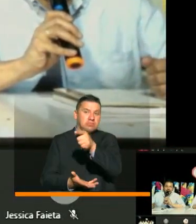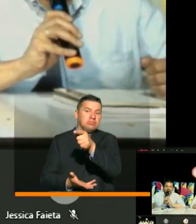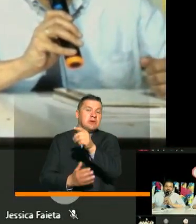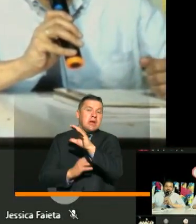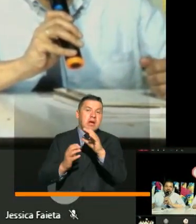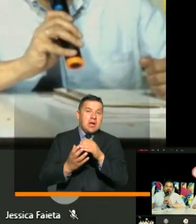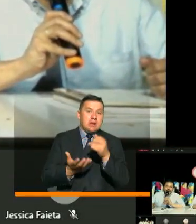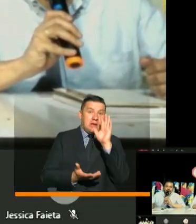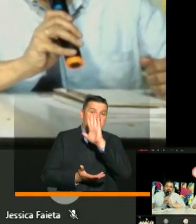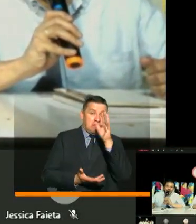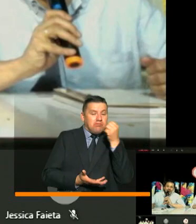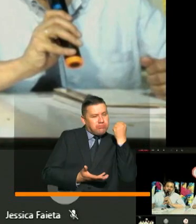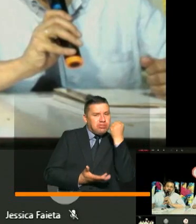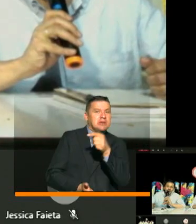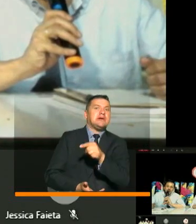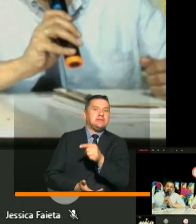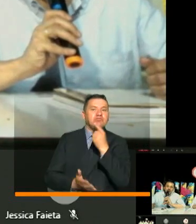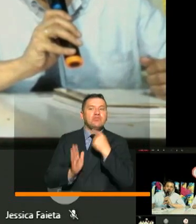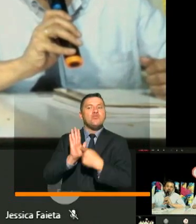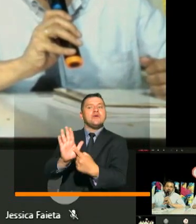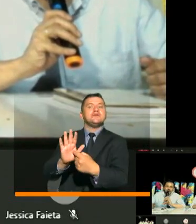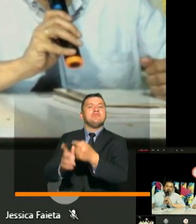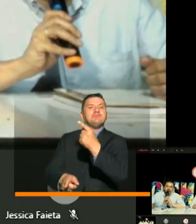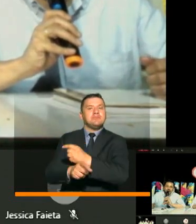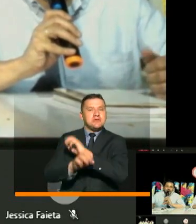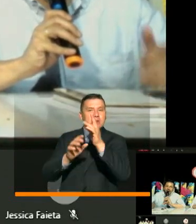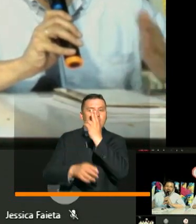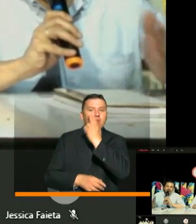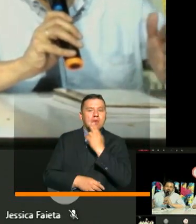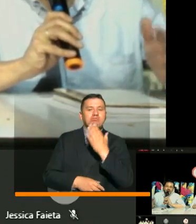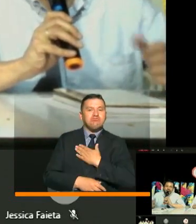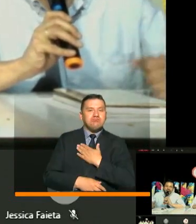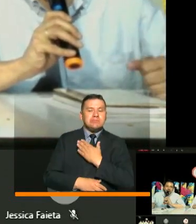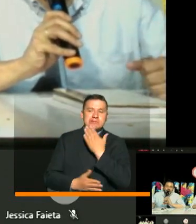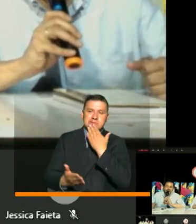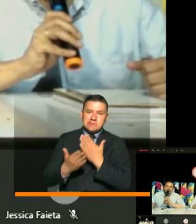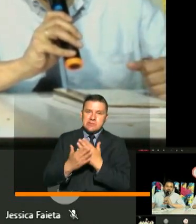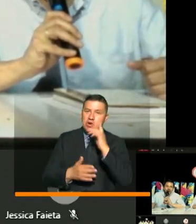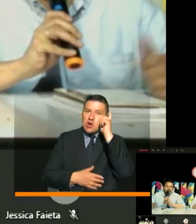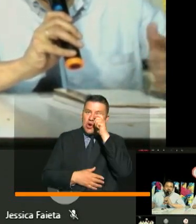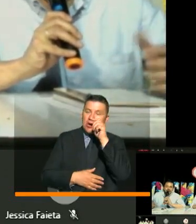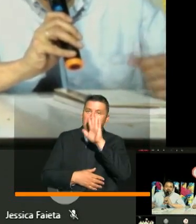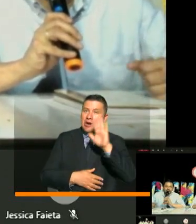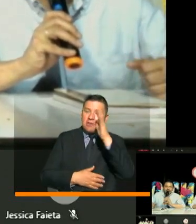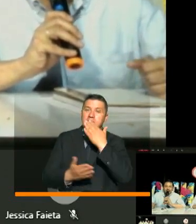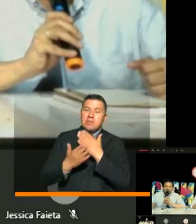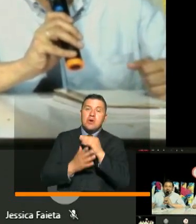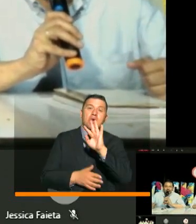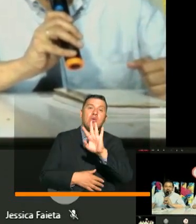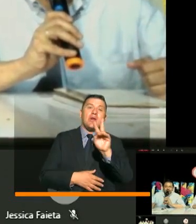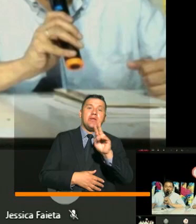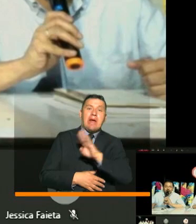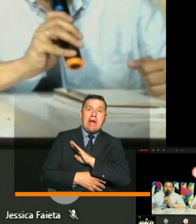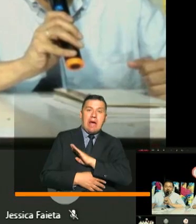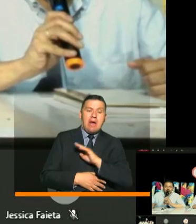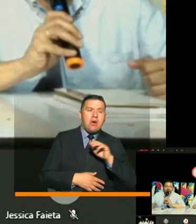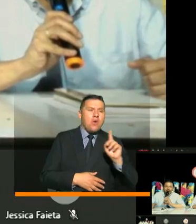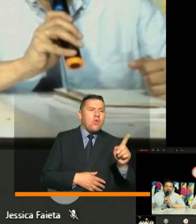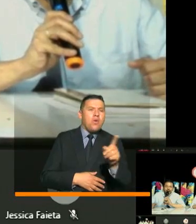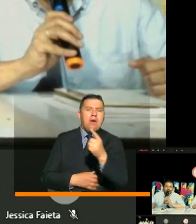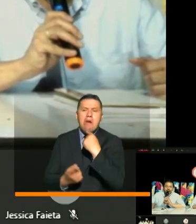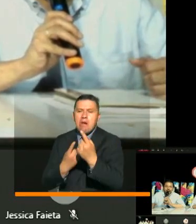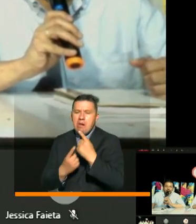inversión en este departamento es la demostración más clara de su compromiso. Agradezco al gobernador y a los 42 alcaldes con quienes hemos